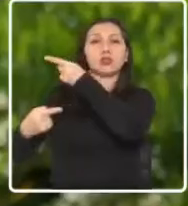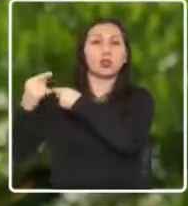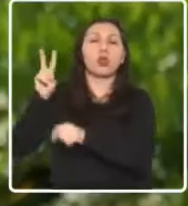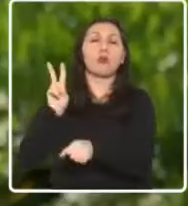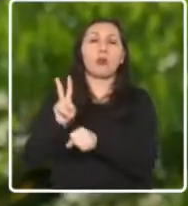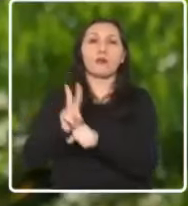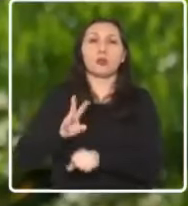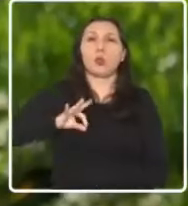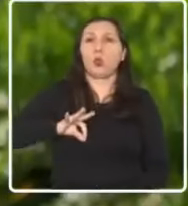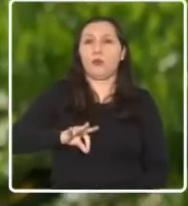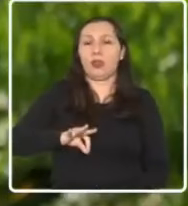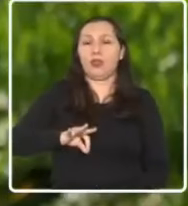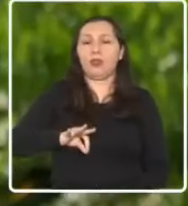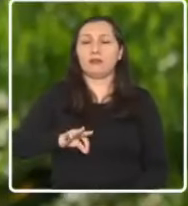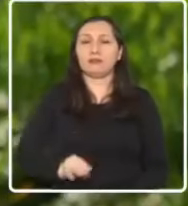profesores jubilados.